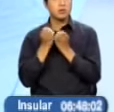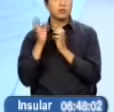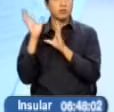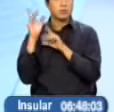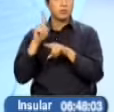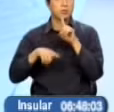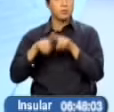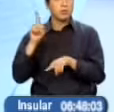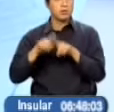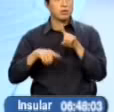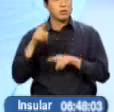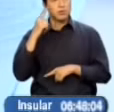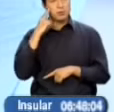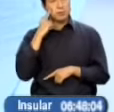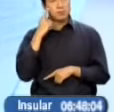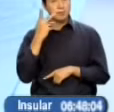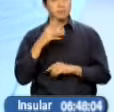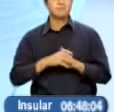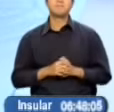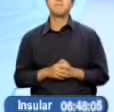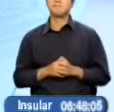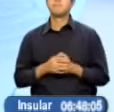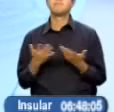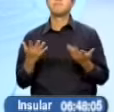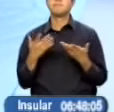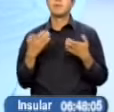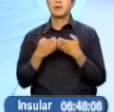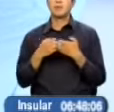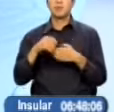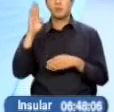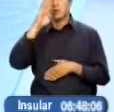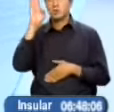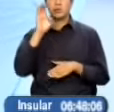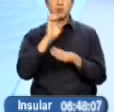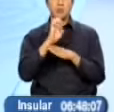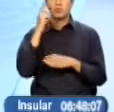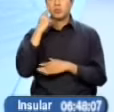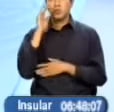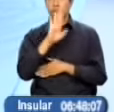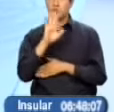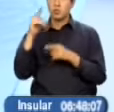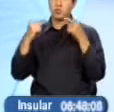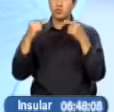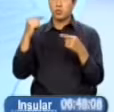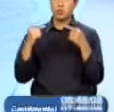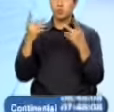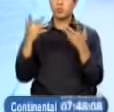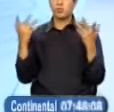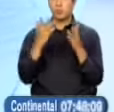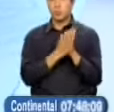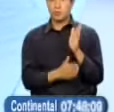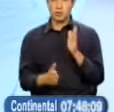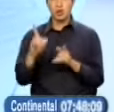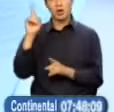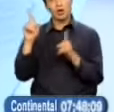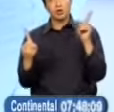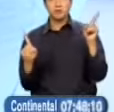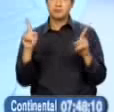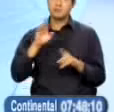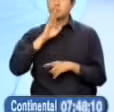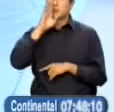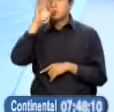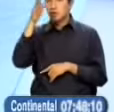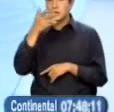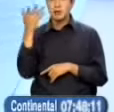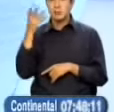atahualpa lo contrario hemos preparado una nota acerca de las selecciones de ecuador y brasil en cuanto a las estadísticas porque si bien es cierto existe cierta paternidad por parte